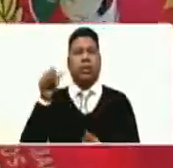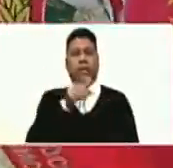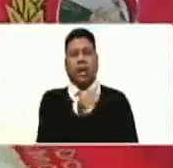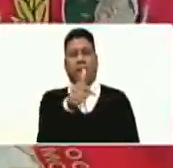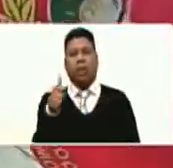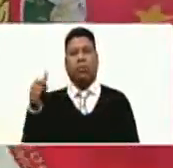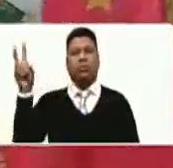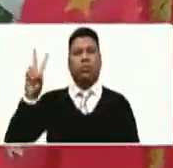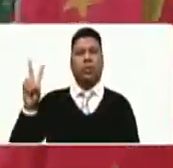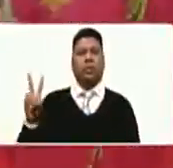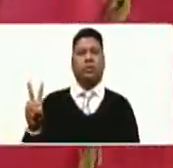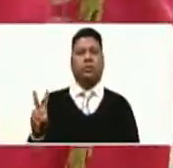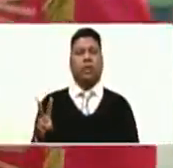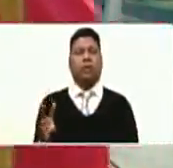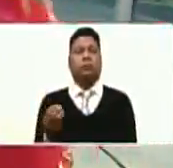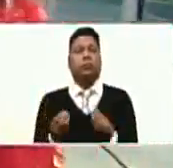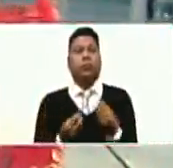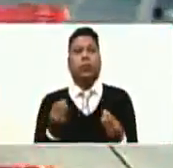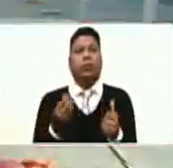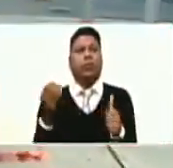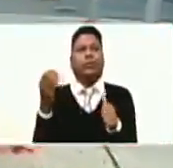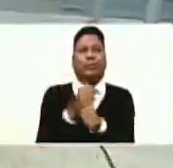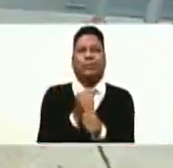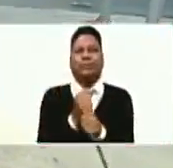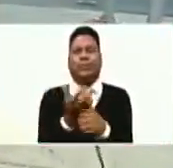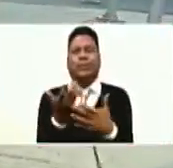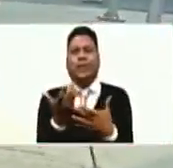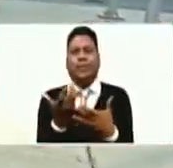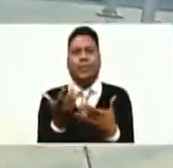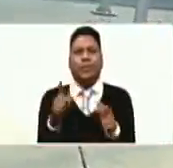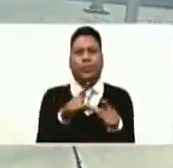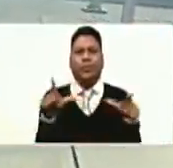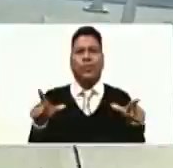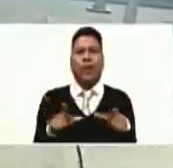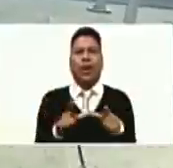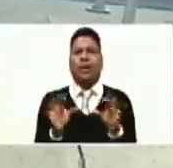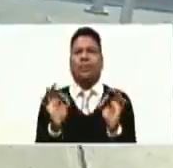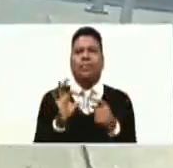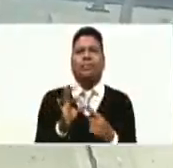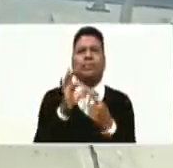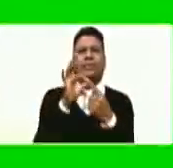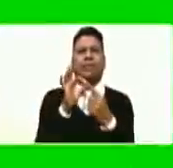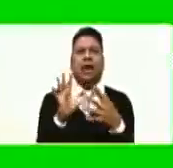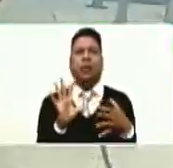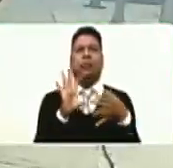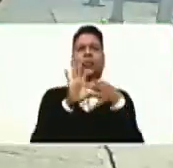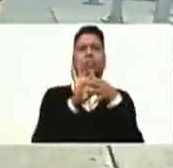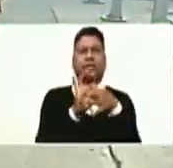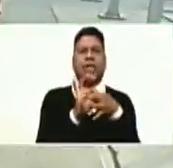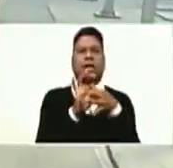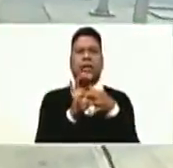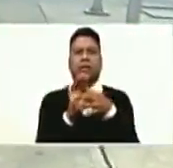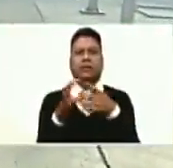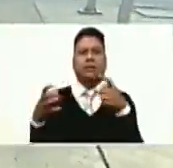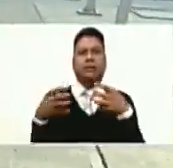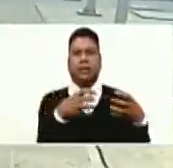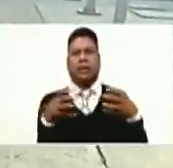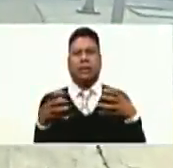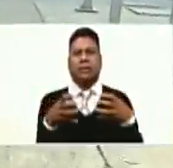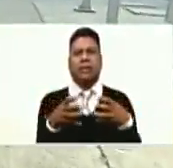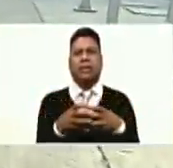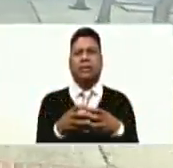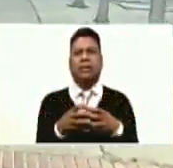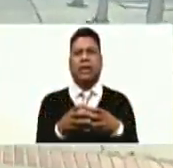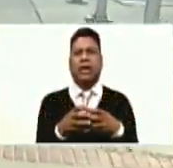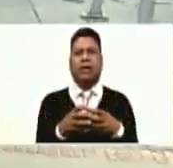políticas de cómo encontrar la salida y de continuar adelante. La unidad, la batalla, la lucha y la victoria quizás fueron una de